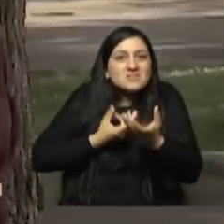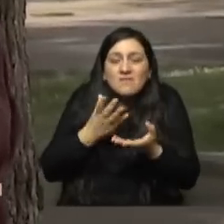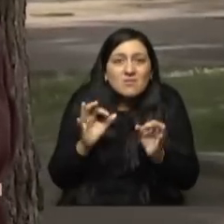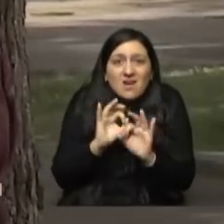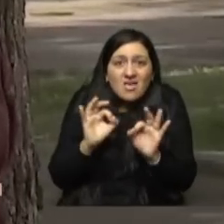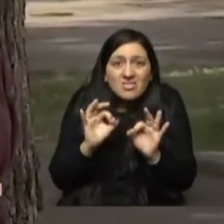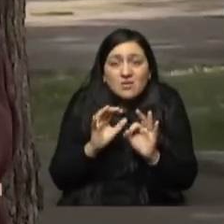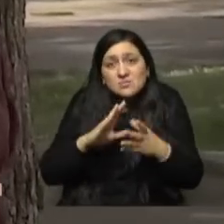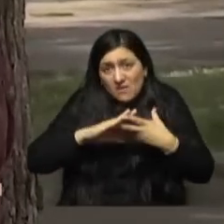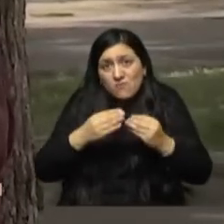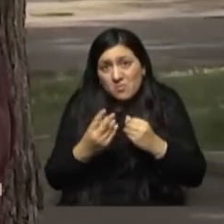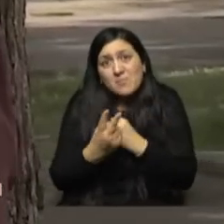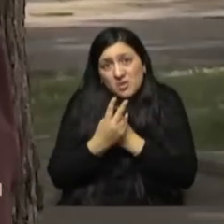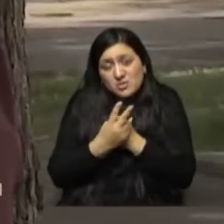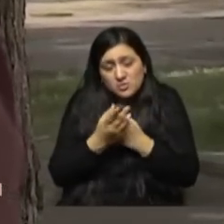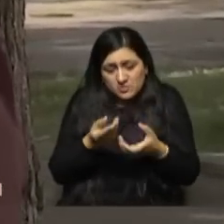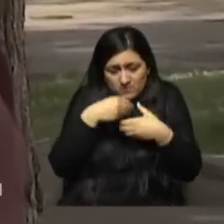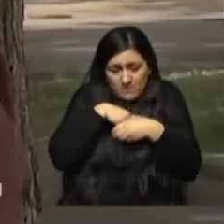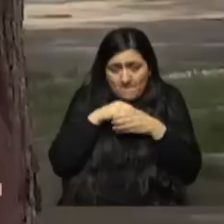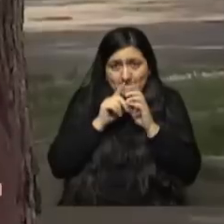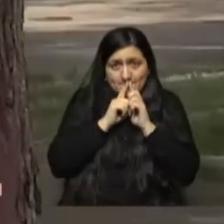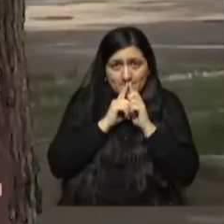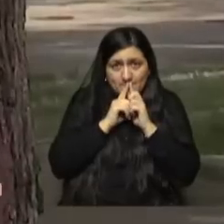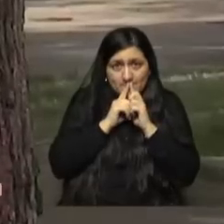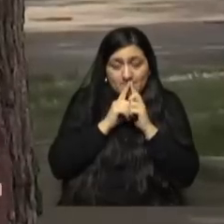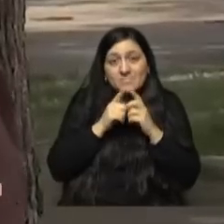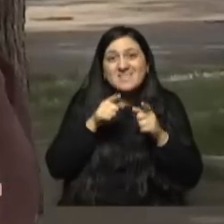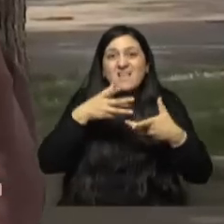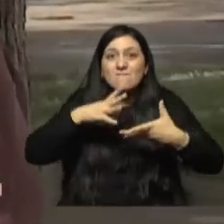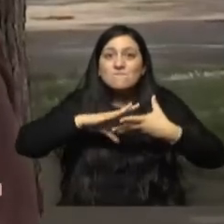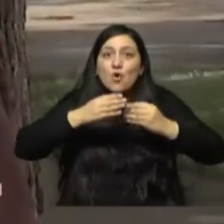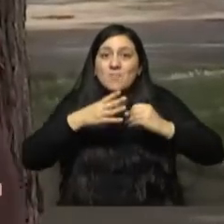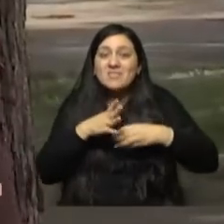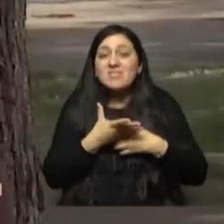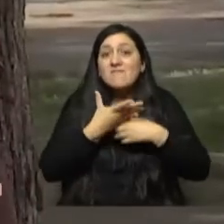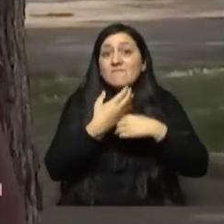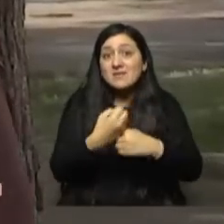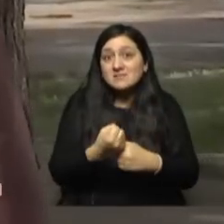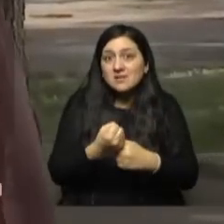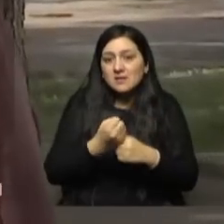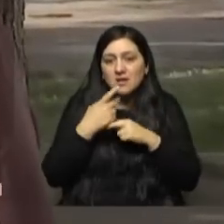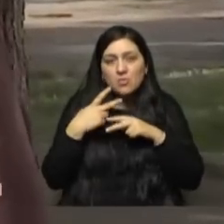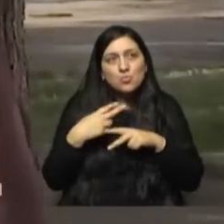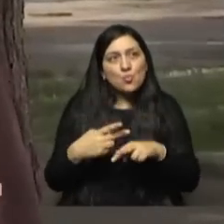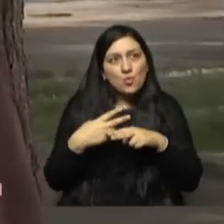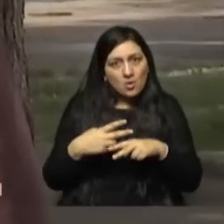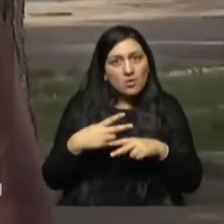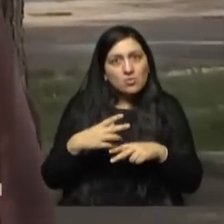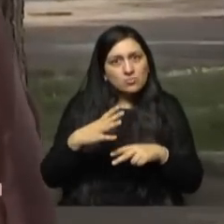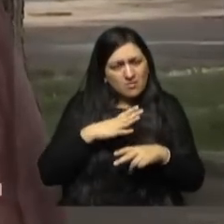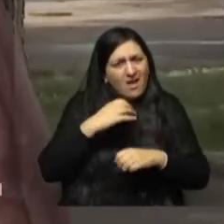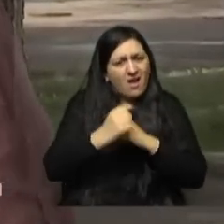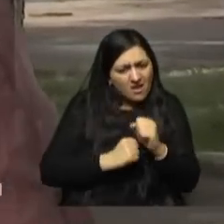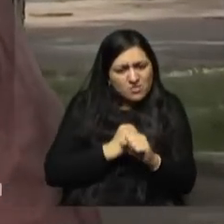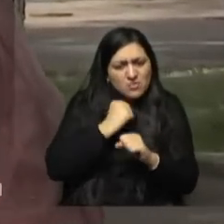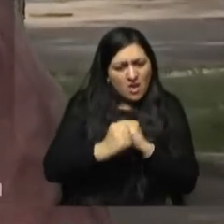de protegernos. Y bueno, ese mecanismo de defensa que dura durante décadas,